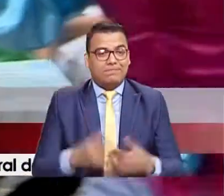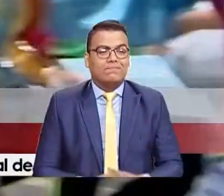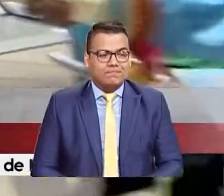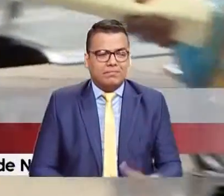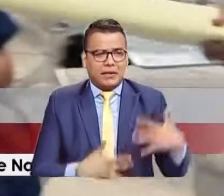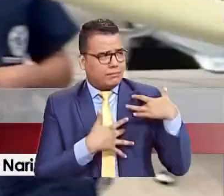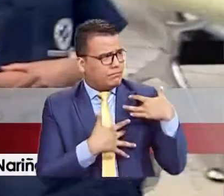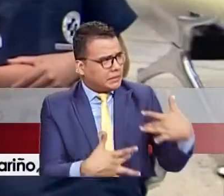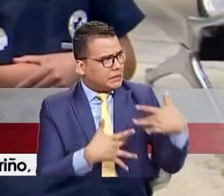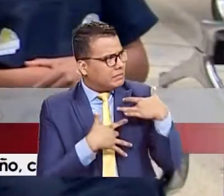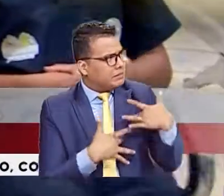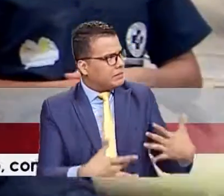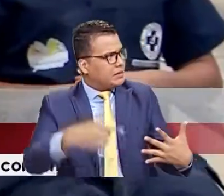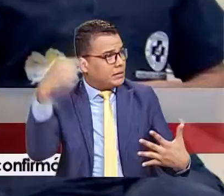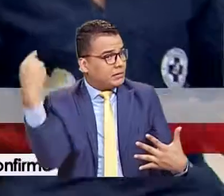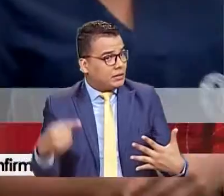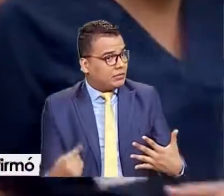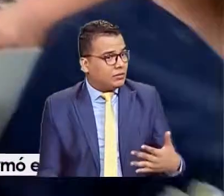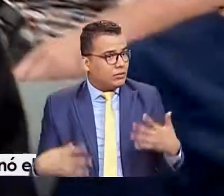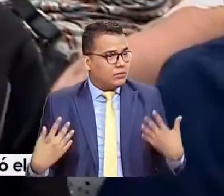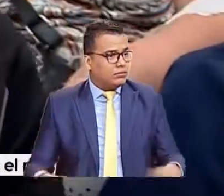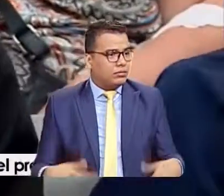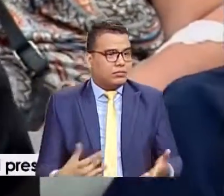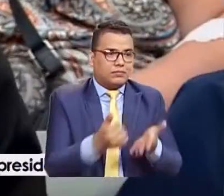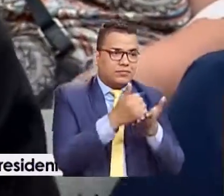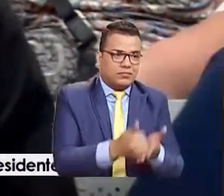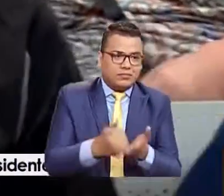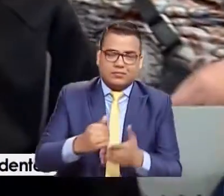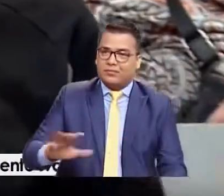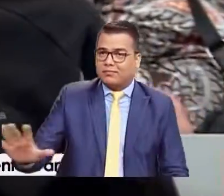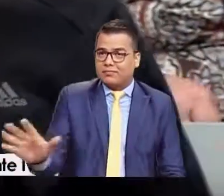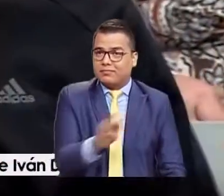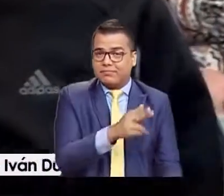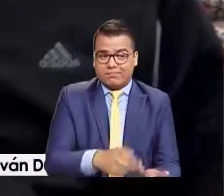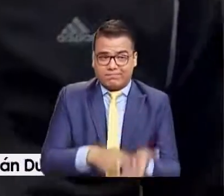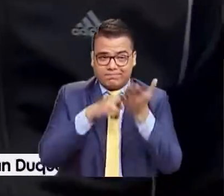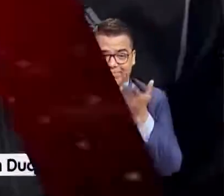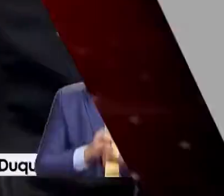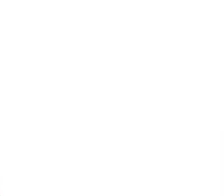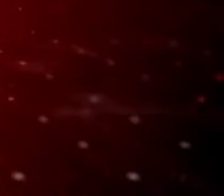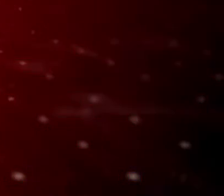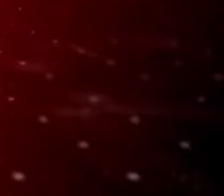solidaridad y amor como éste ayudan a la recuperación de los enfermos